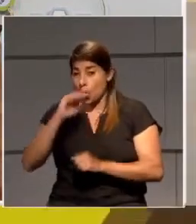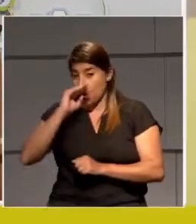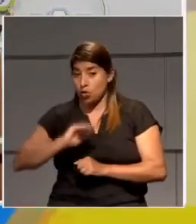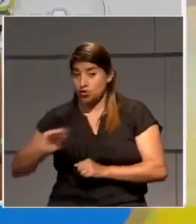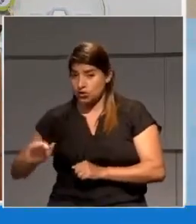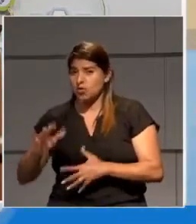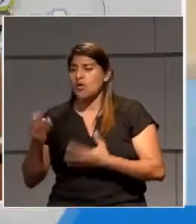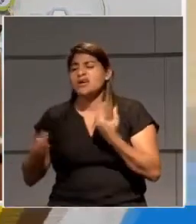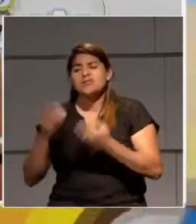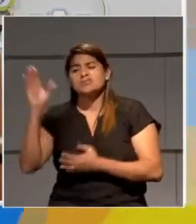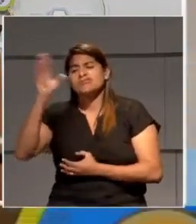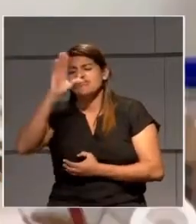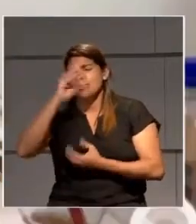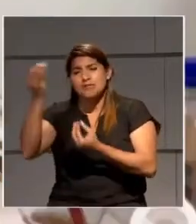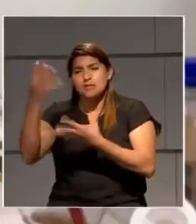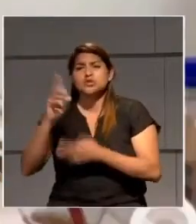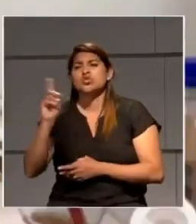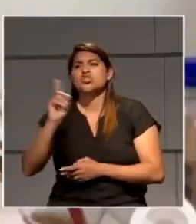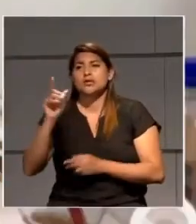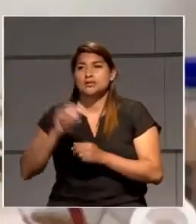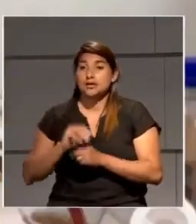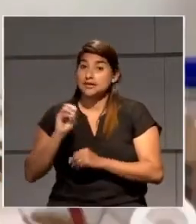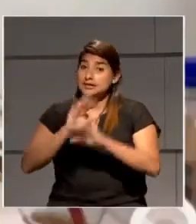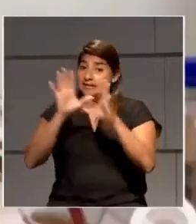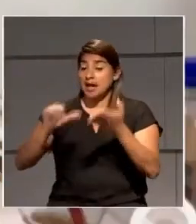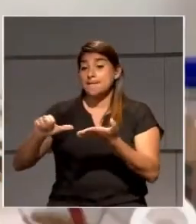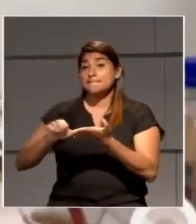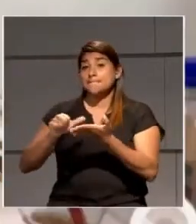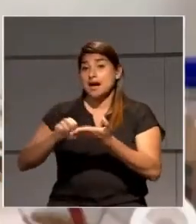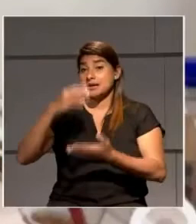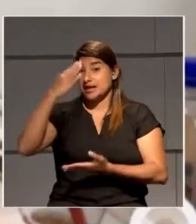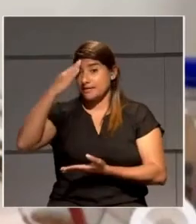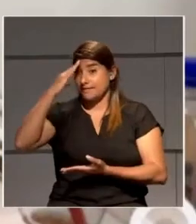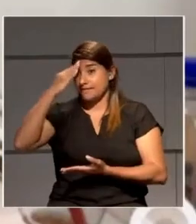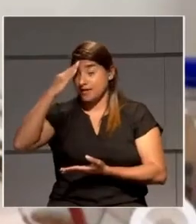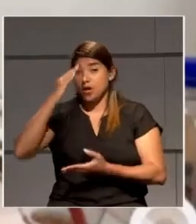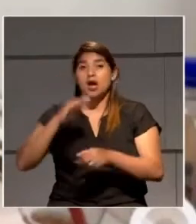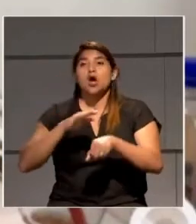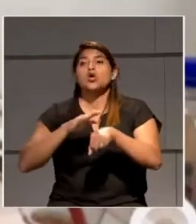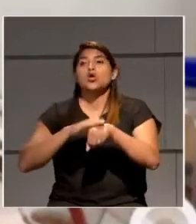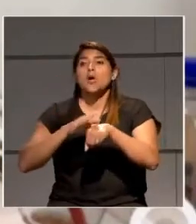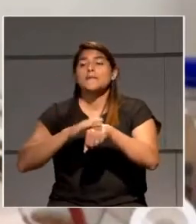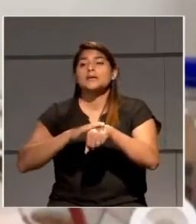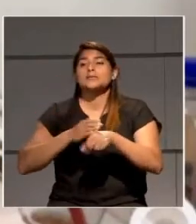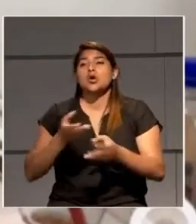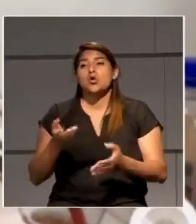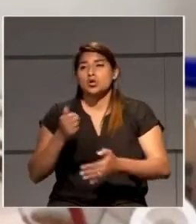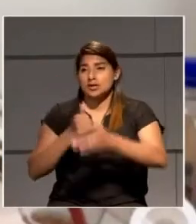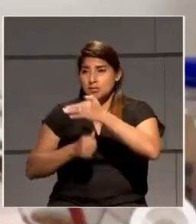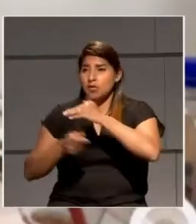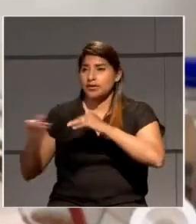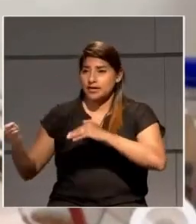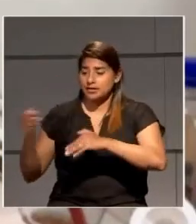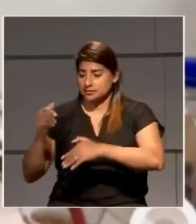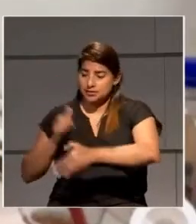chicos y chicas. Sí, claro, en la página de Facebook. Nayu, con permiso, voy a guardar mis cosas que boté.